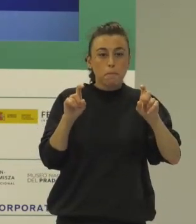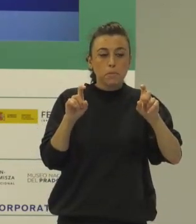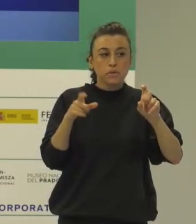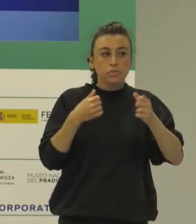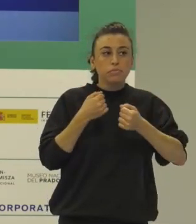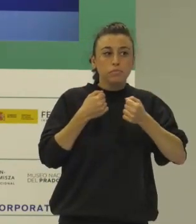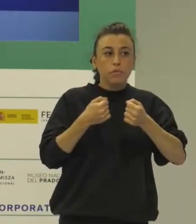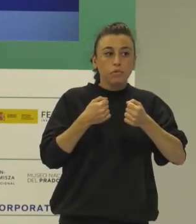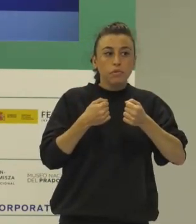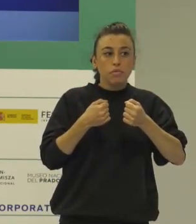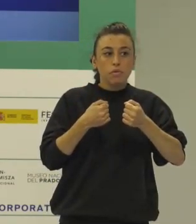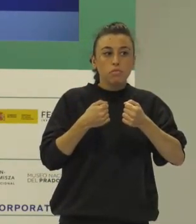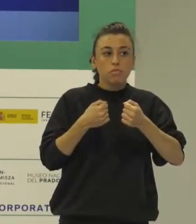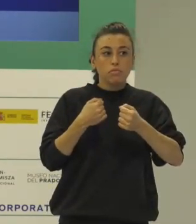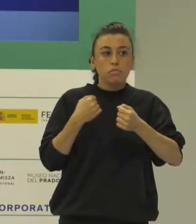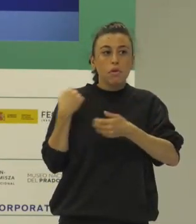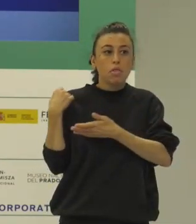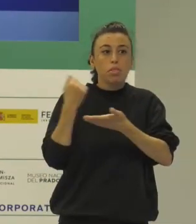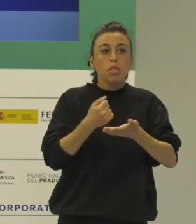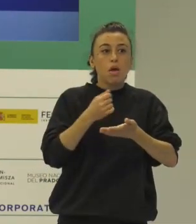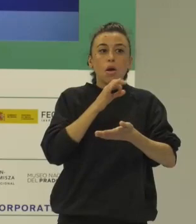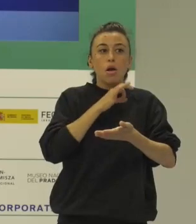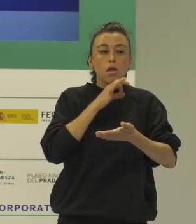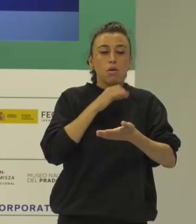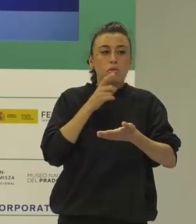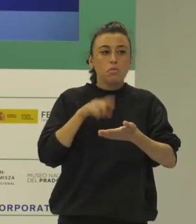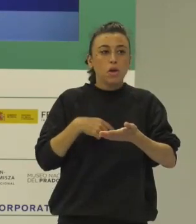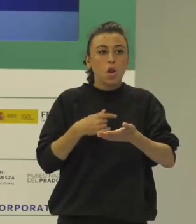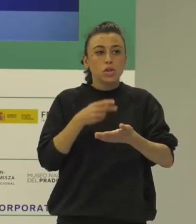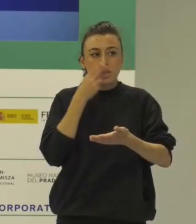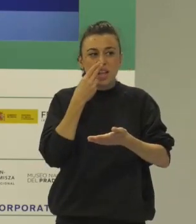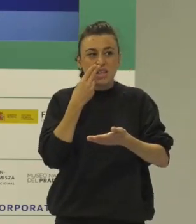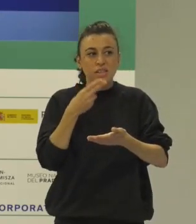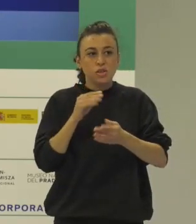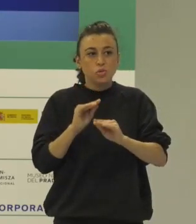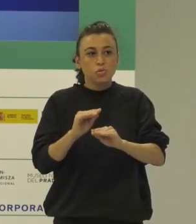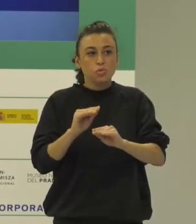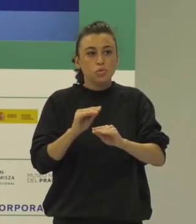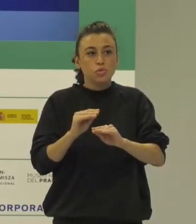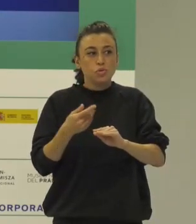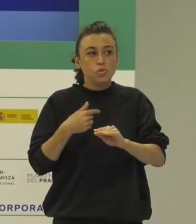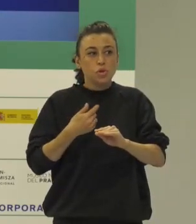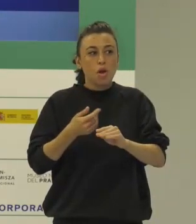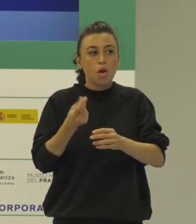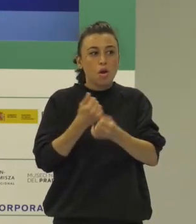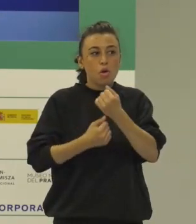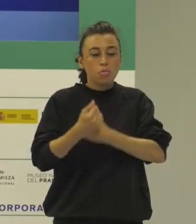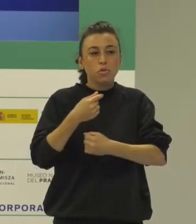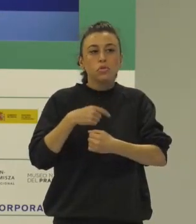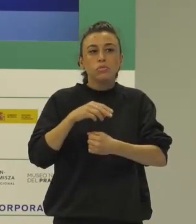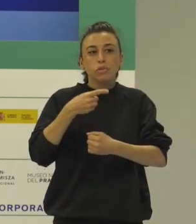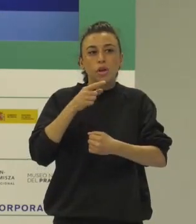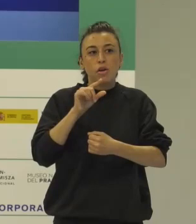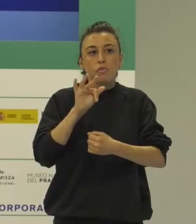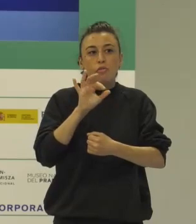que es de origen gallego, o como también los intereses de Florentino Pérez en una hidroeléctrica en Guatemala, han puesto en riesgo la